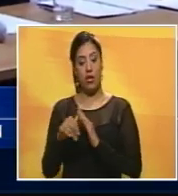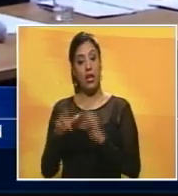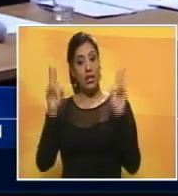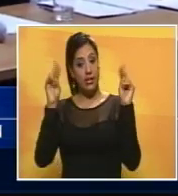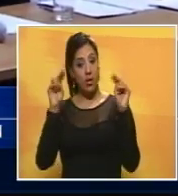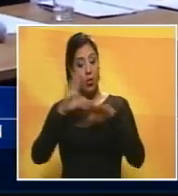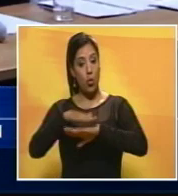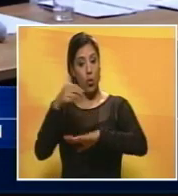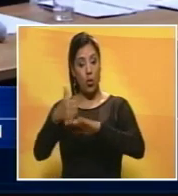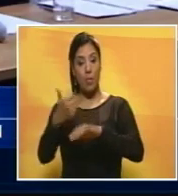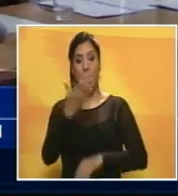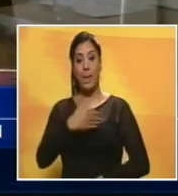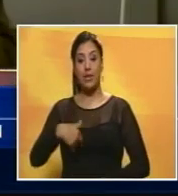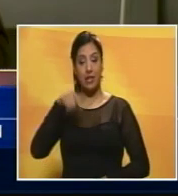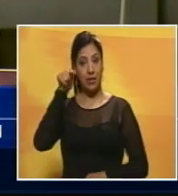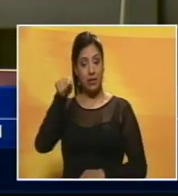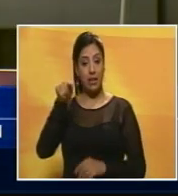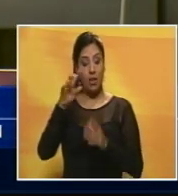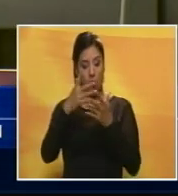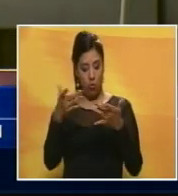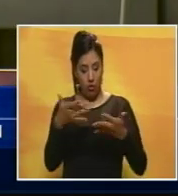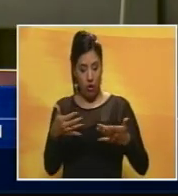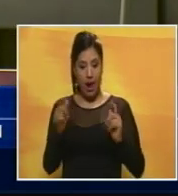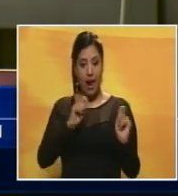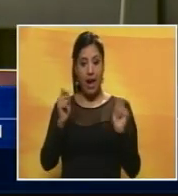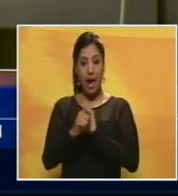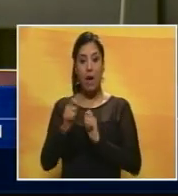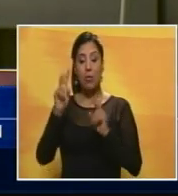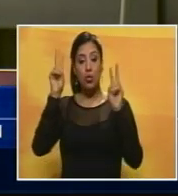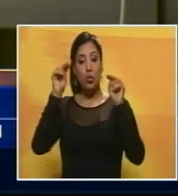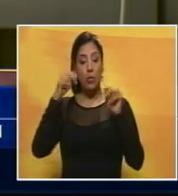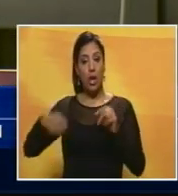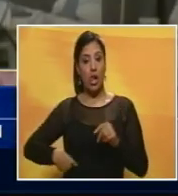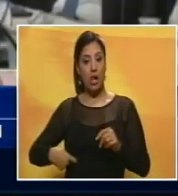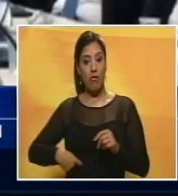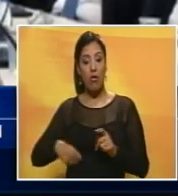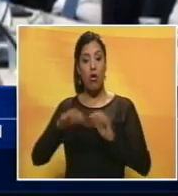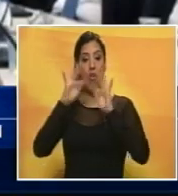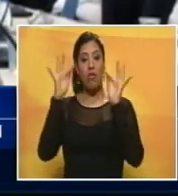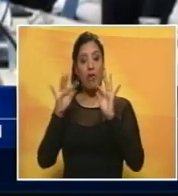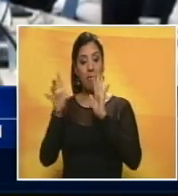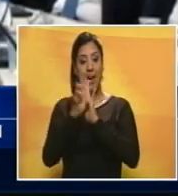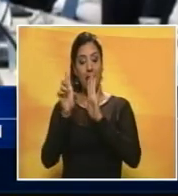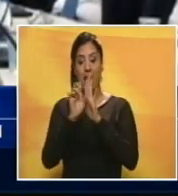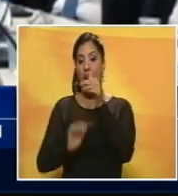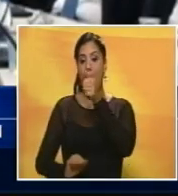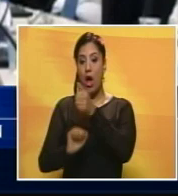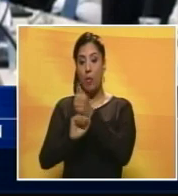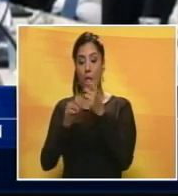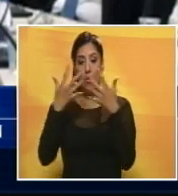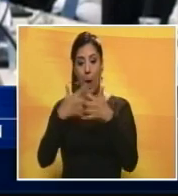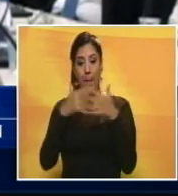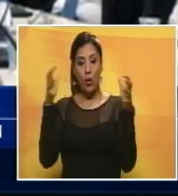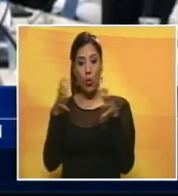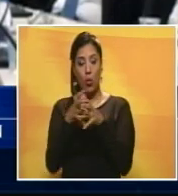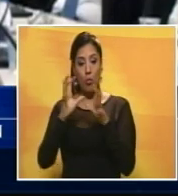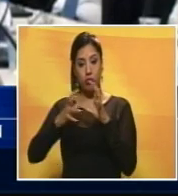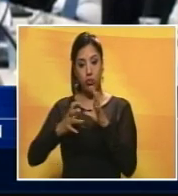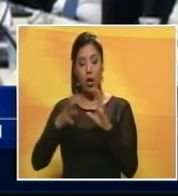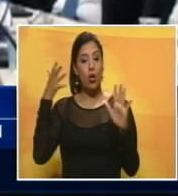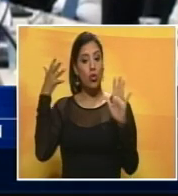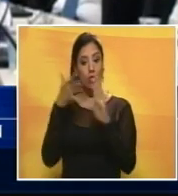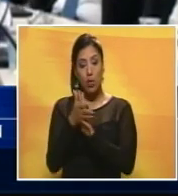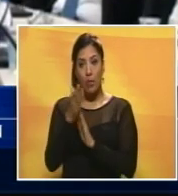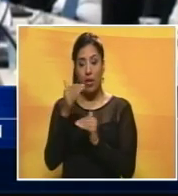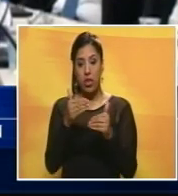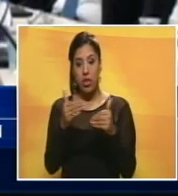Según la acusación, el mandatario habría editado, a cambio de supuestos sobornos, una medida legislativa para favorecer a empresas del sector automotriz mediante